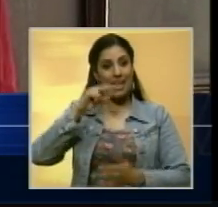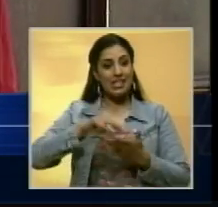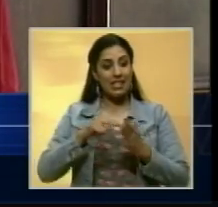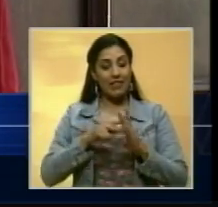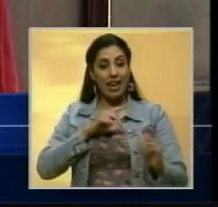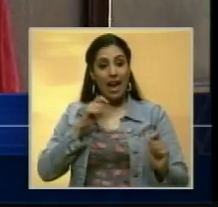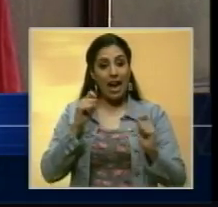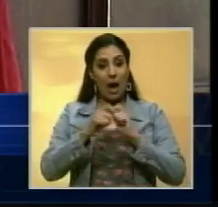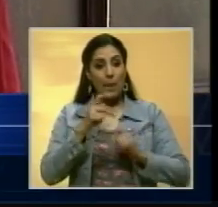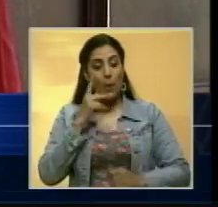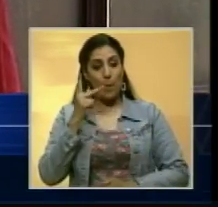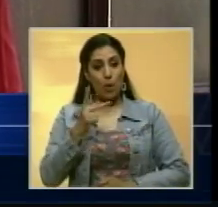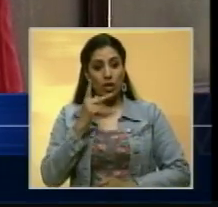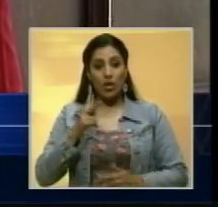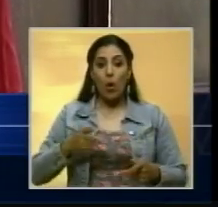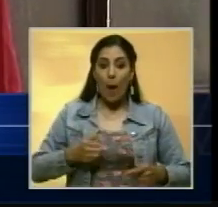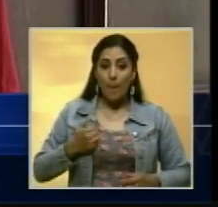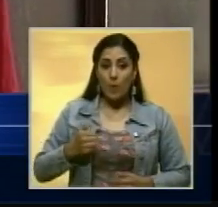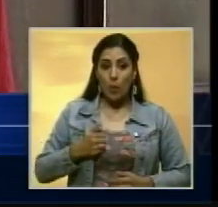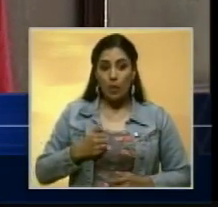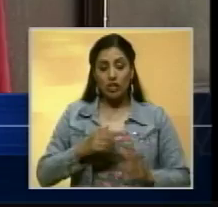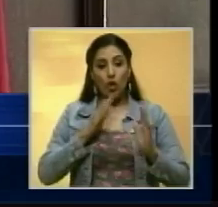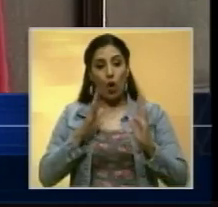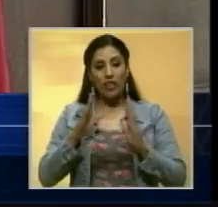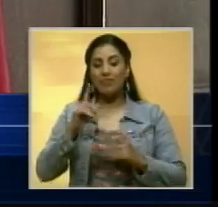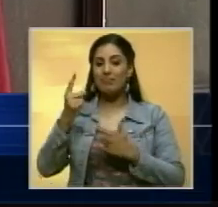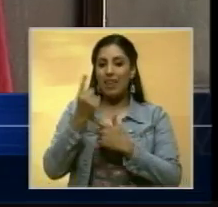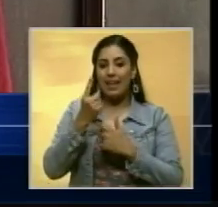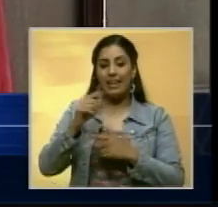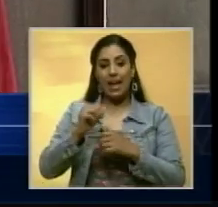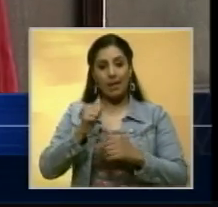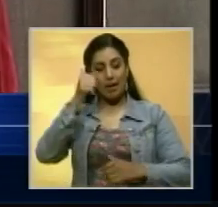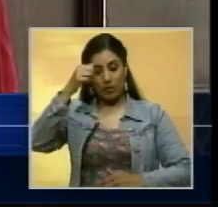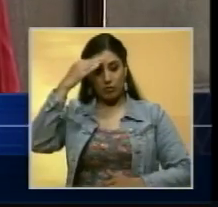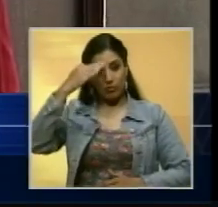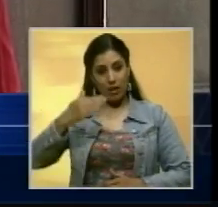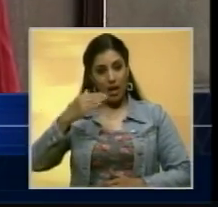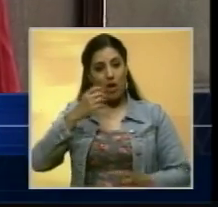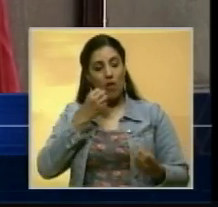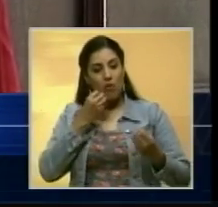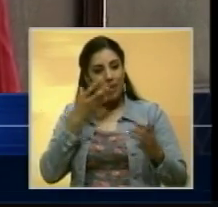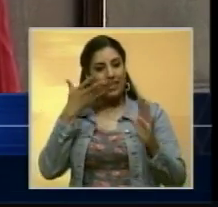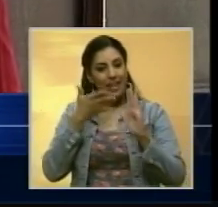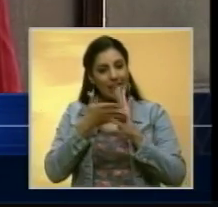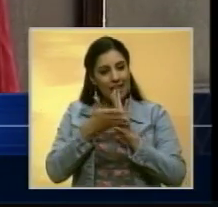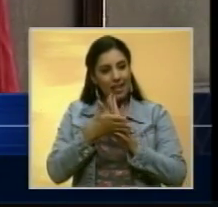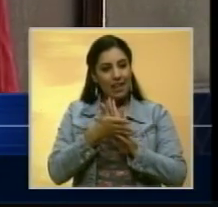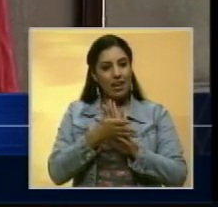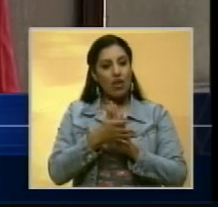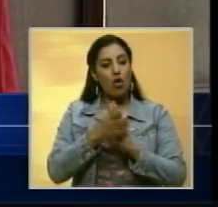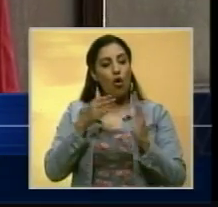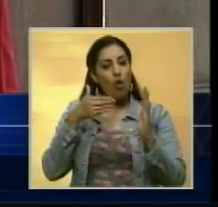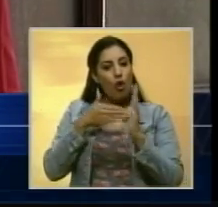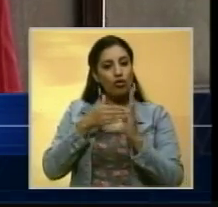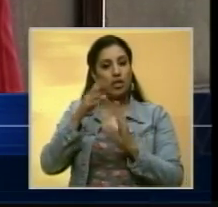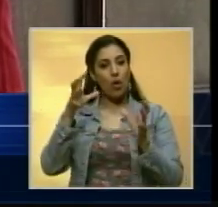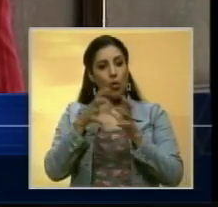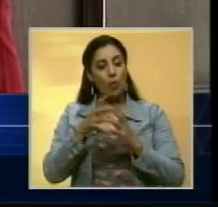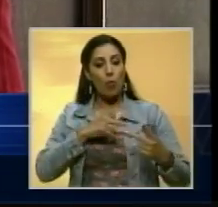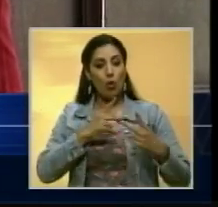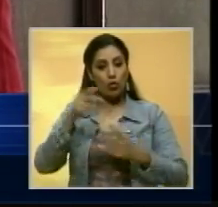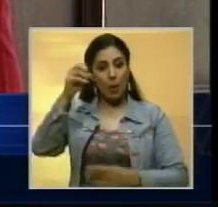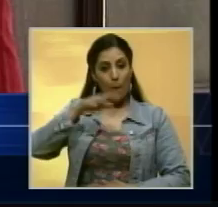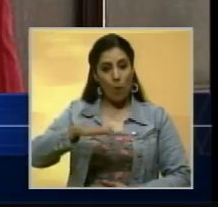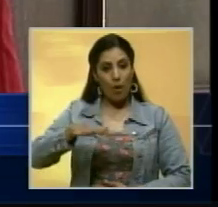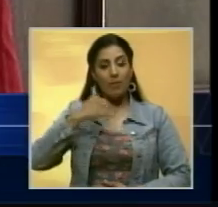un cambio político a propósito de la orden que emitiera la Corte de Apelaciones ratificando la sentencia en contra del dirigente de Voluntad